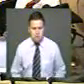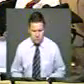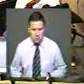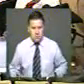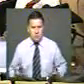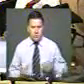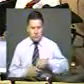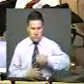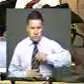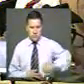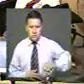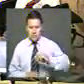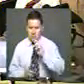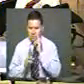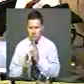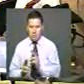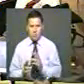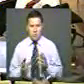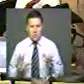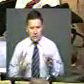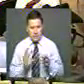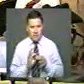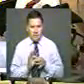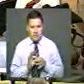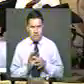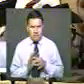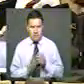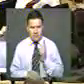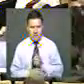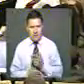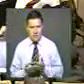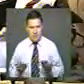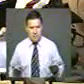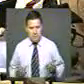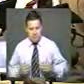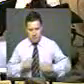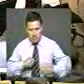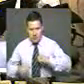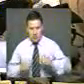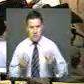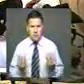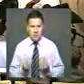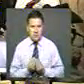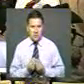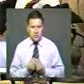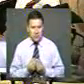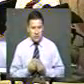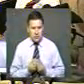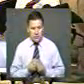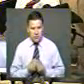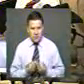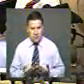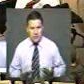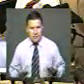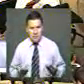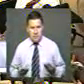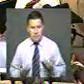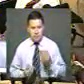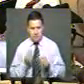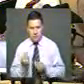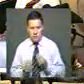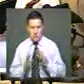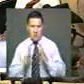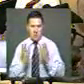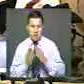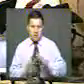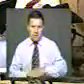del derecho al reconocimiento de una unión solemne si operaba la omisión legislativa frente al exhorto realizado al Congreso de